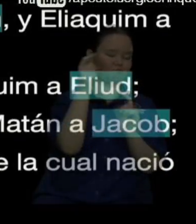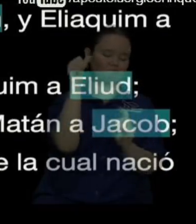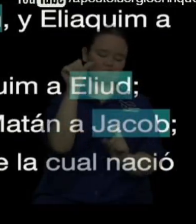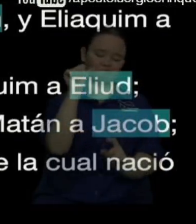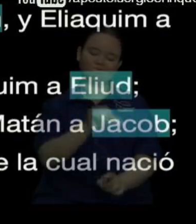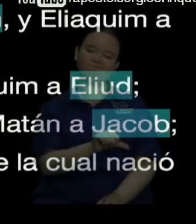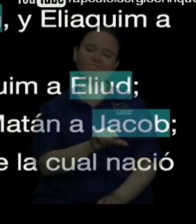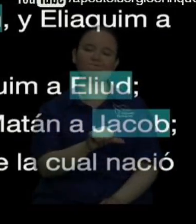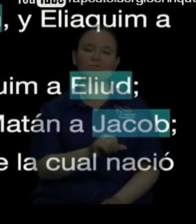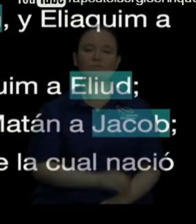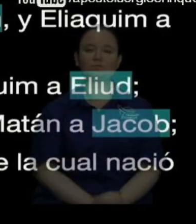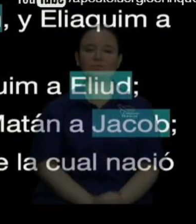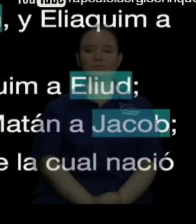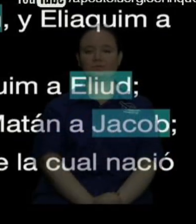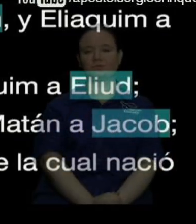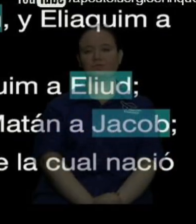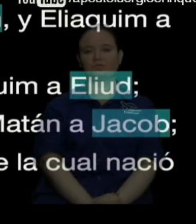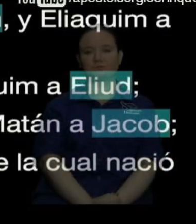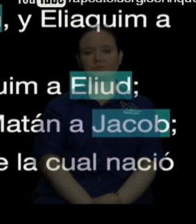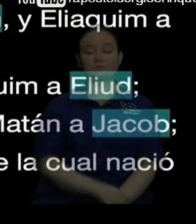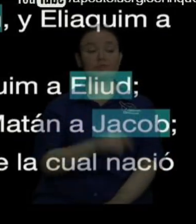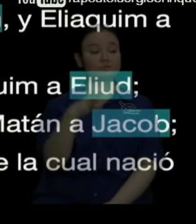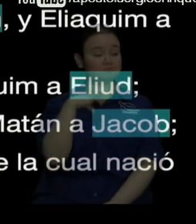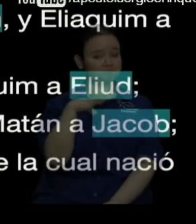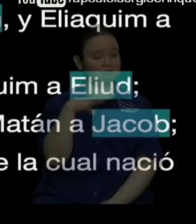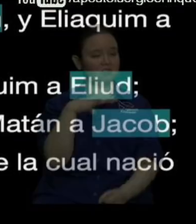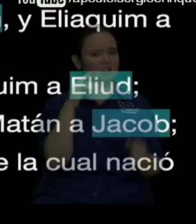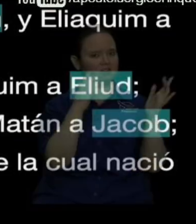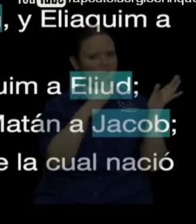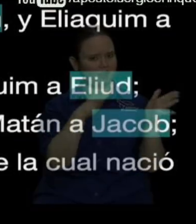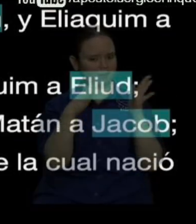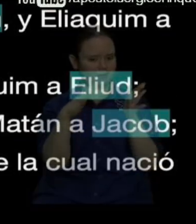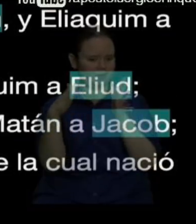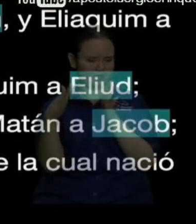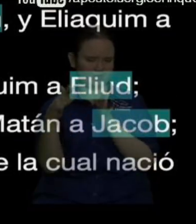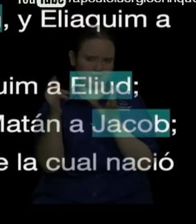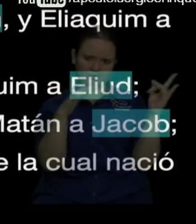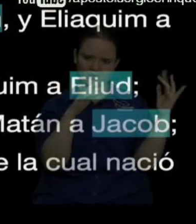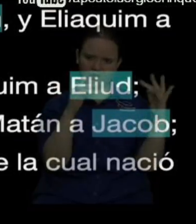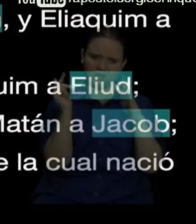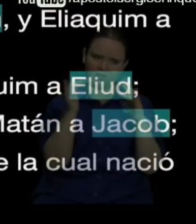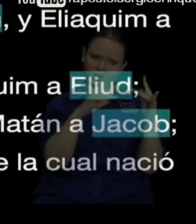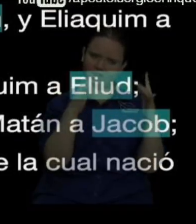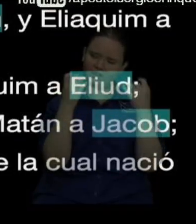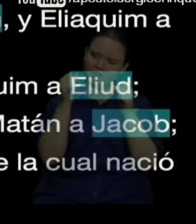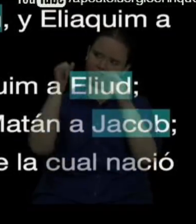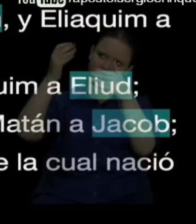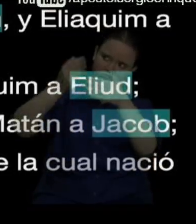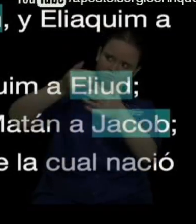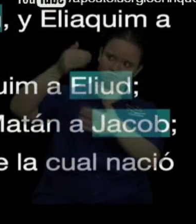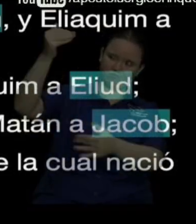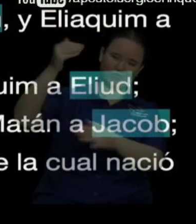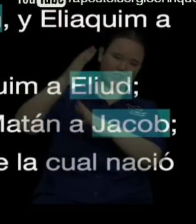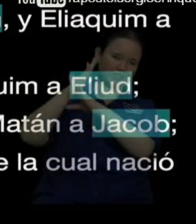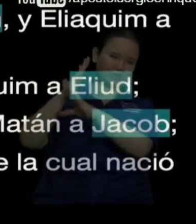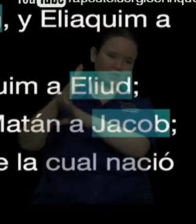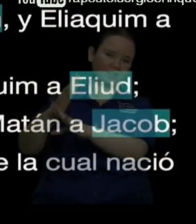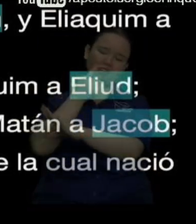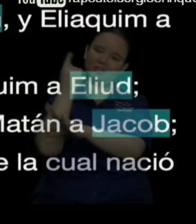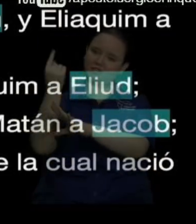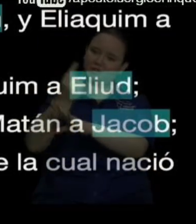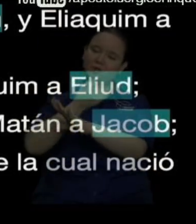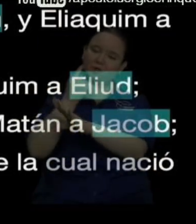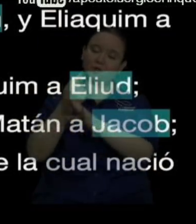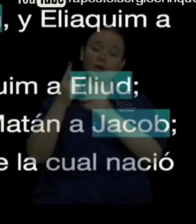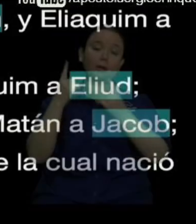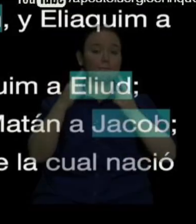todo lo hizo bien, inventó armas de guerra, hizo murallas, fortificó las ciudades. Por